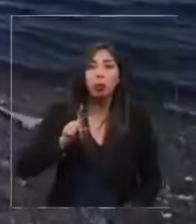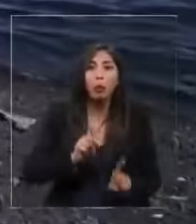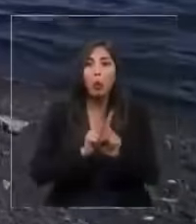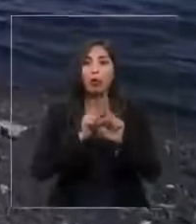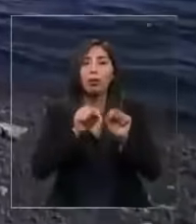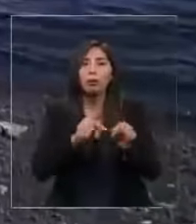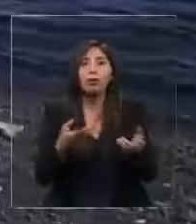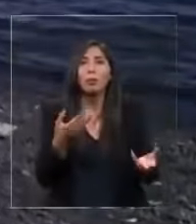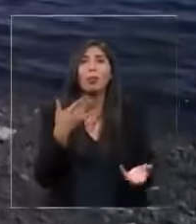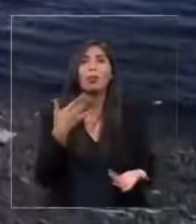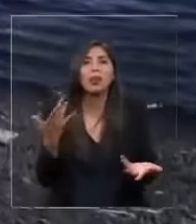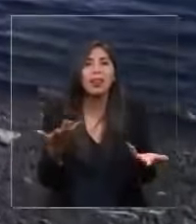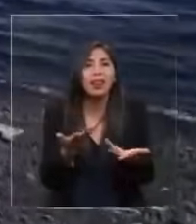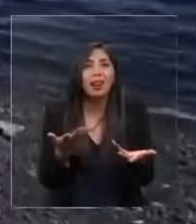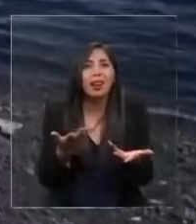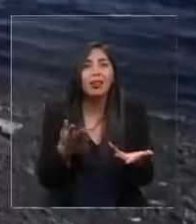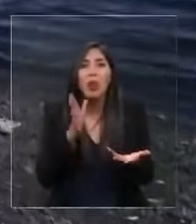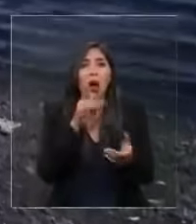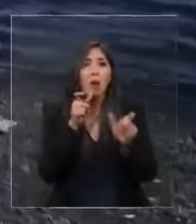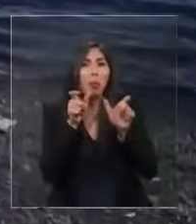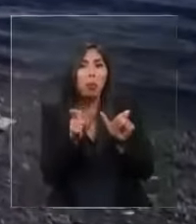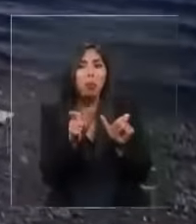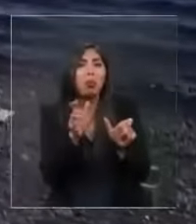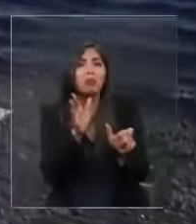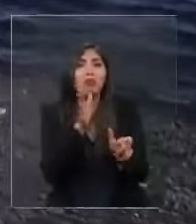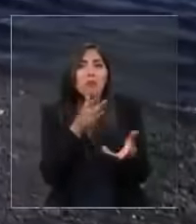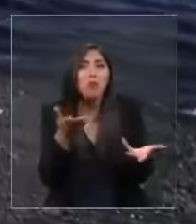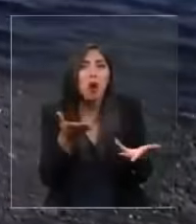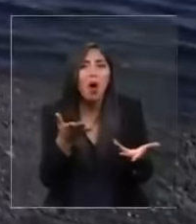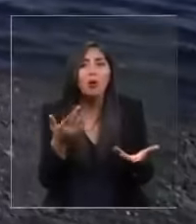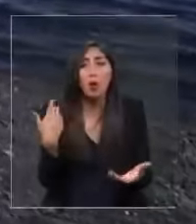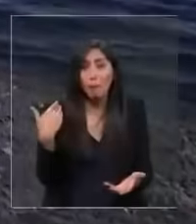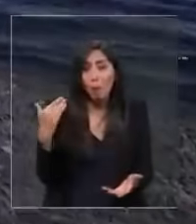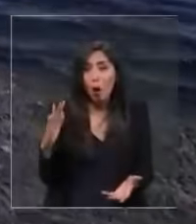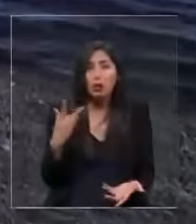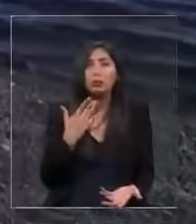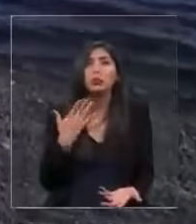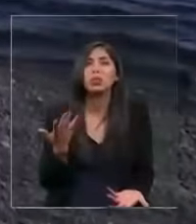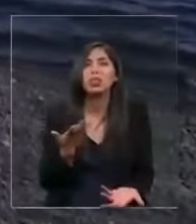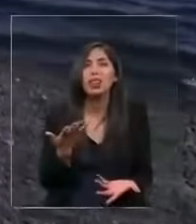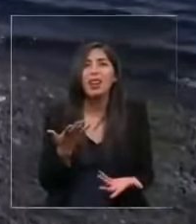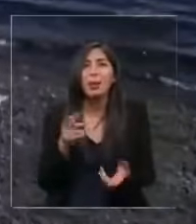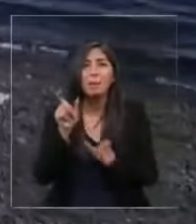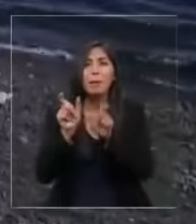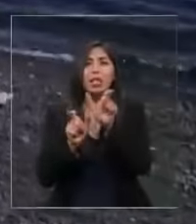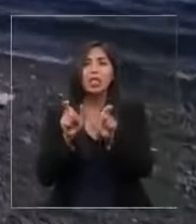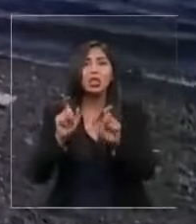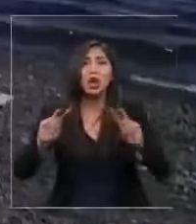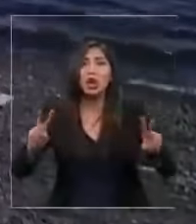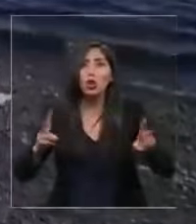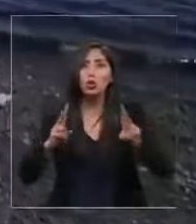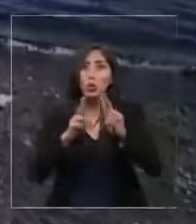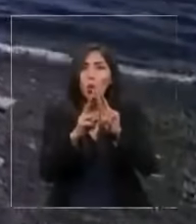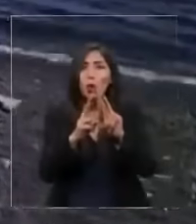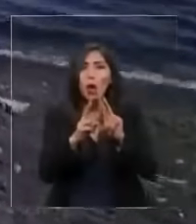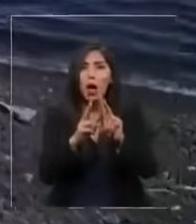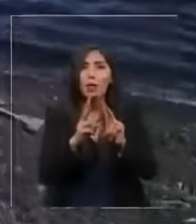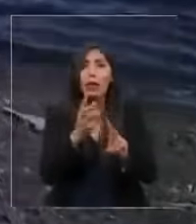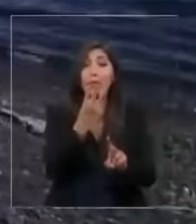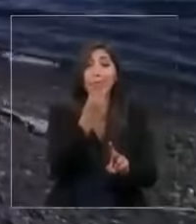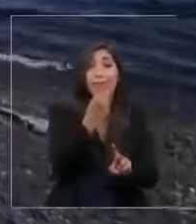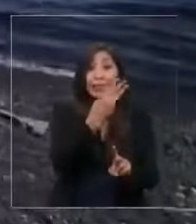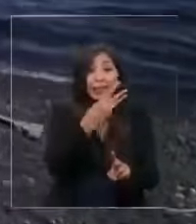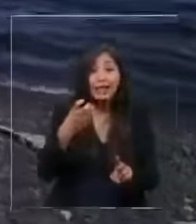eso? ¿No hay fiscalización? ¿Nadie le importa el tema? ¿Por qué se construyen de 300 construcciones